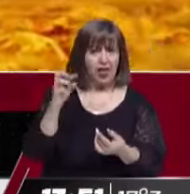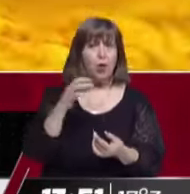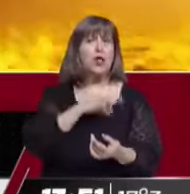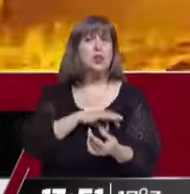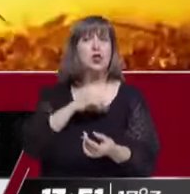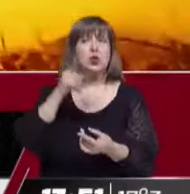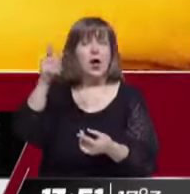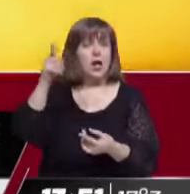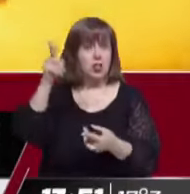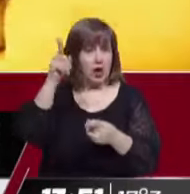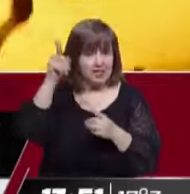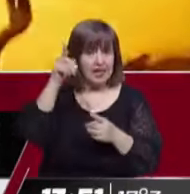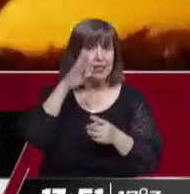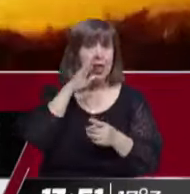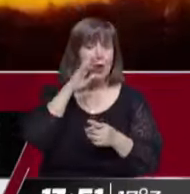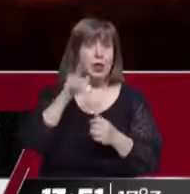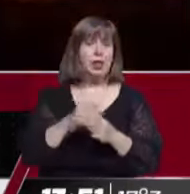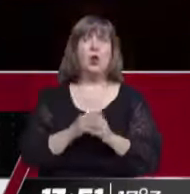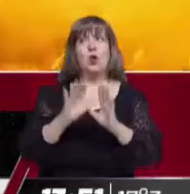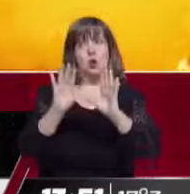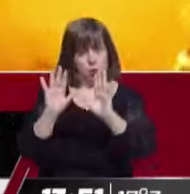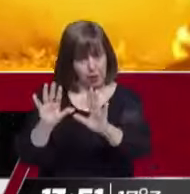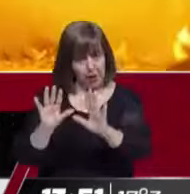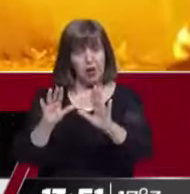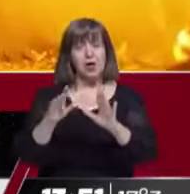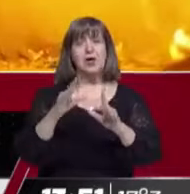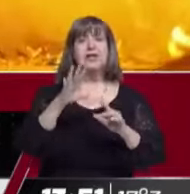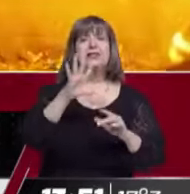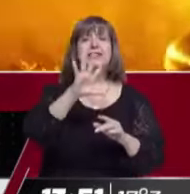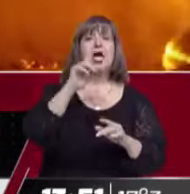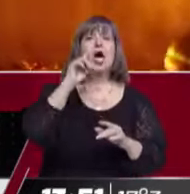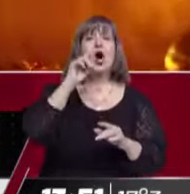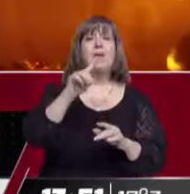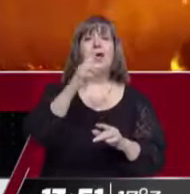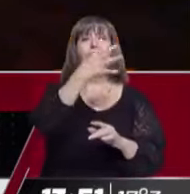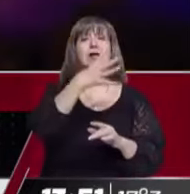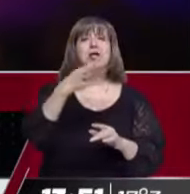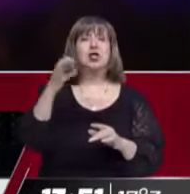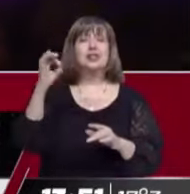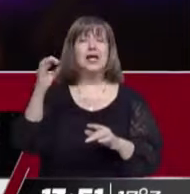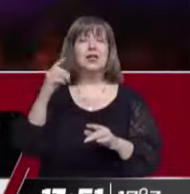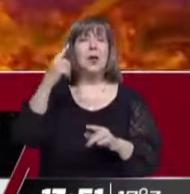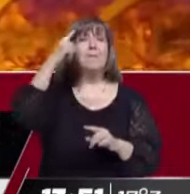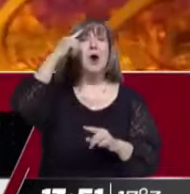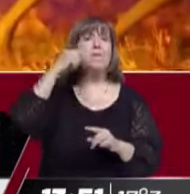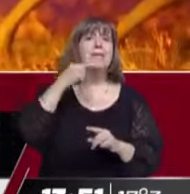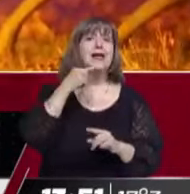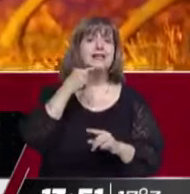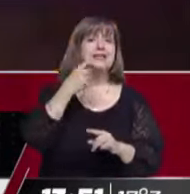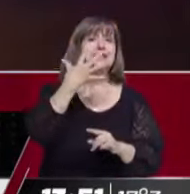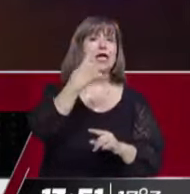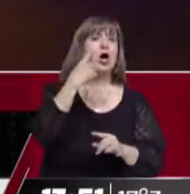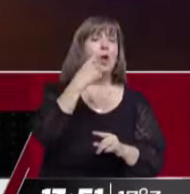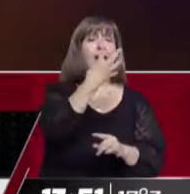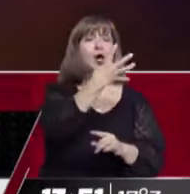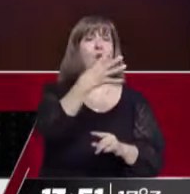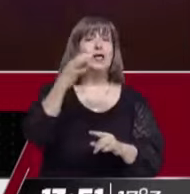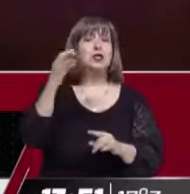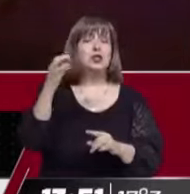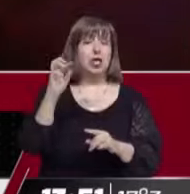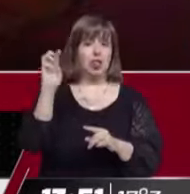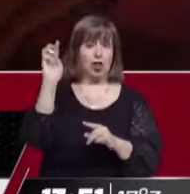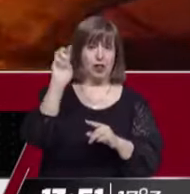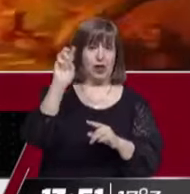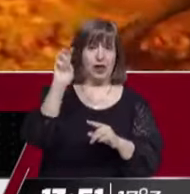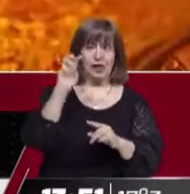En realidad, el sueldo promedio aquí en todos los Estados Unidos es de $5,400 por mes, con lo cual